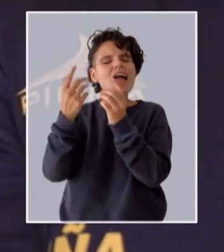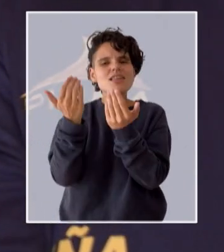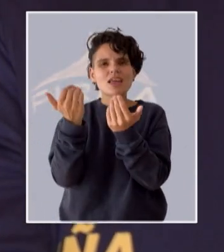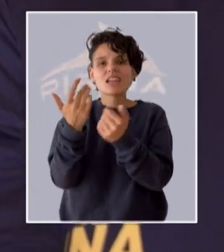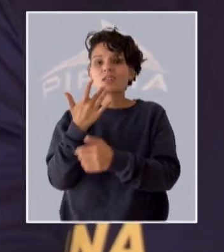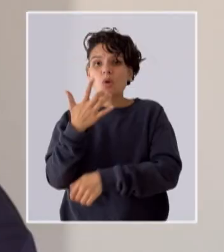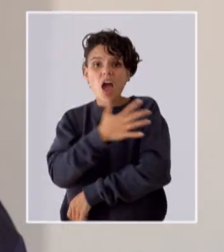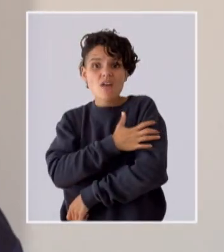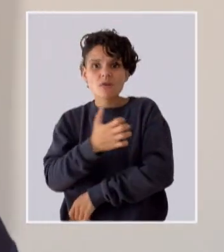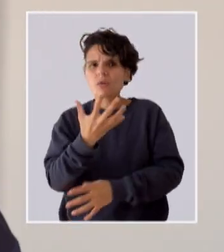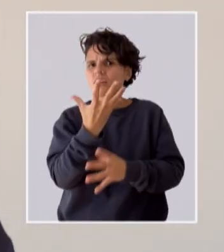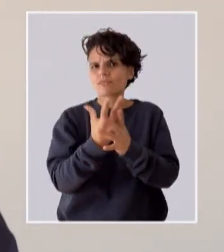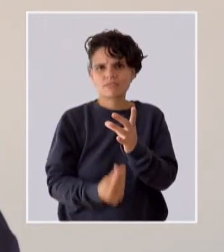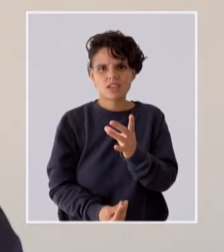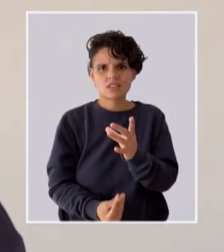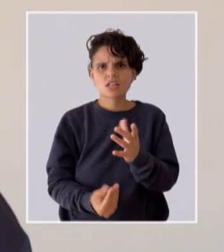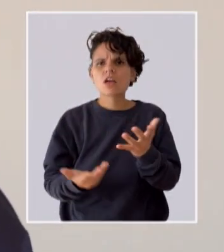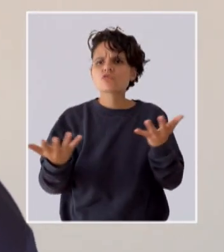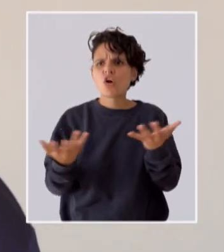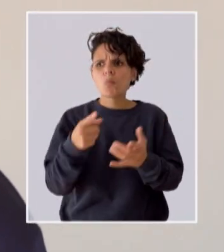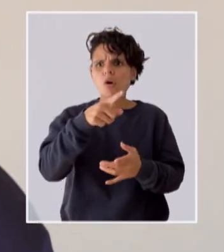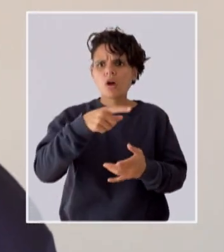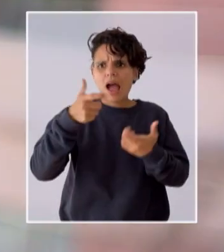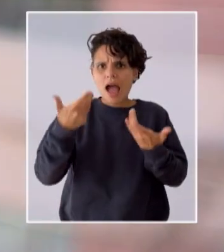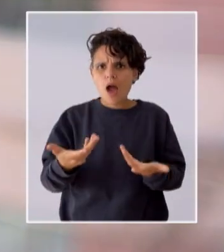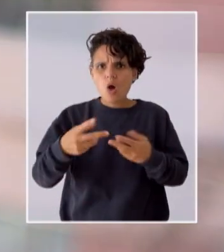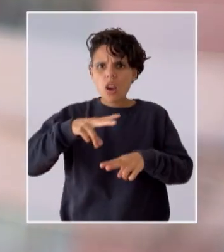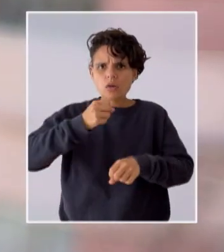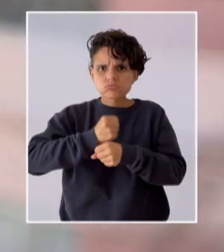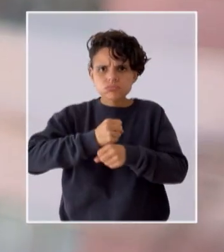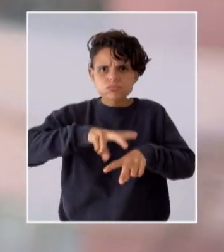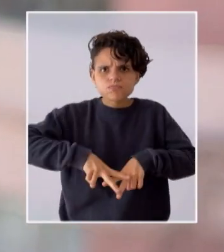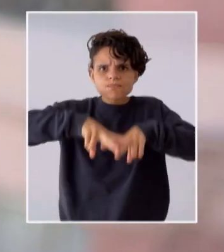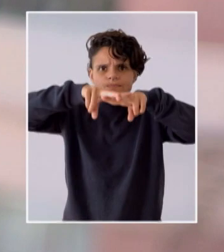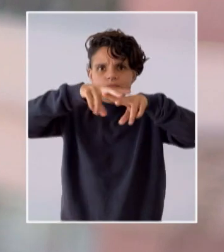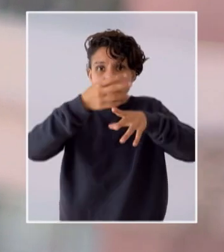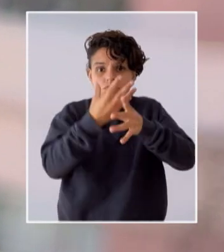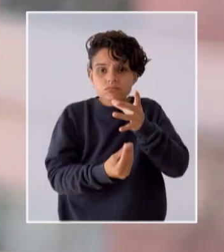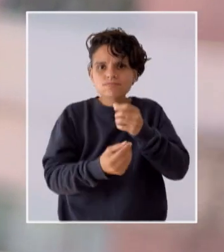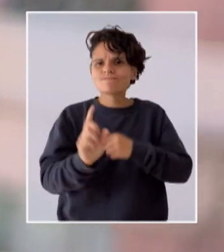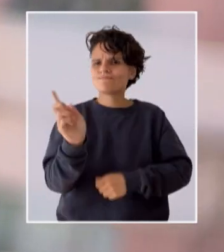la AFP. Y lo va a hacer sin tocar los actuales ahorros.